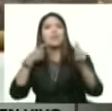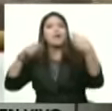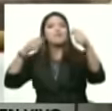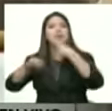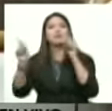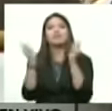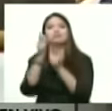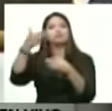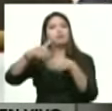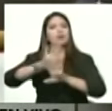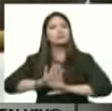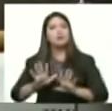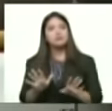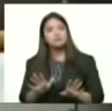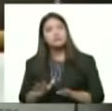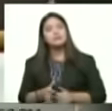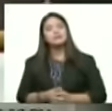y